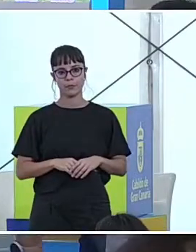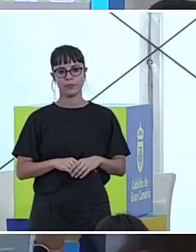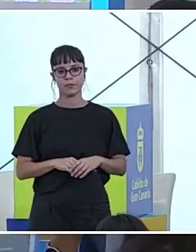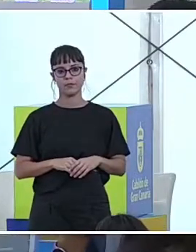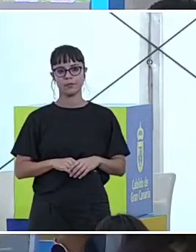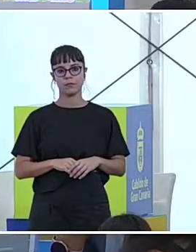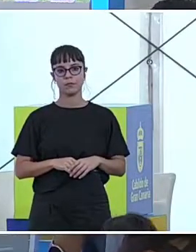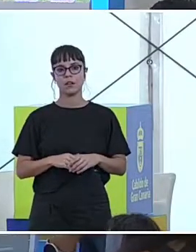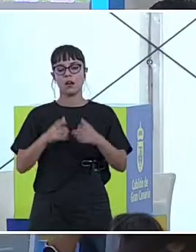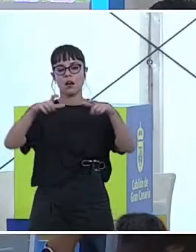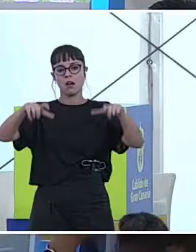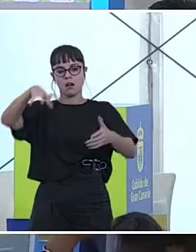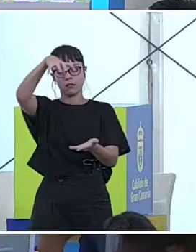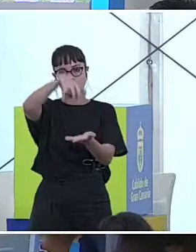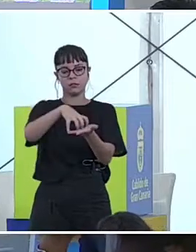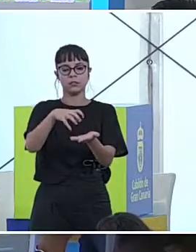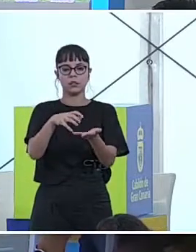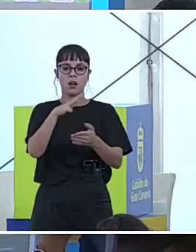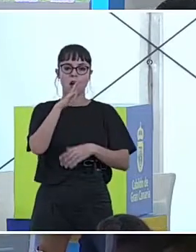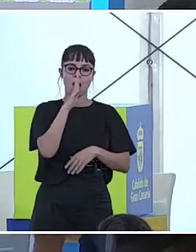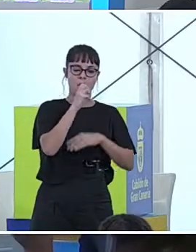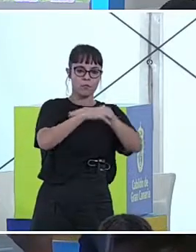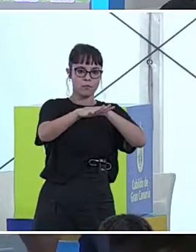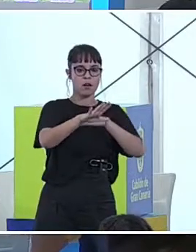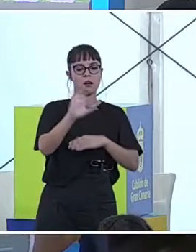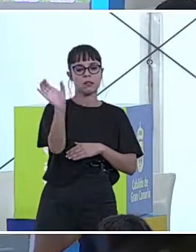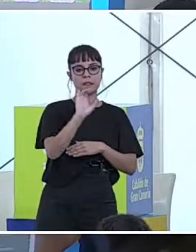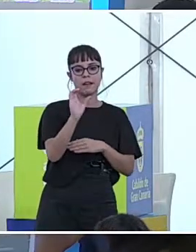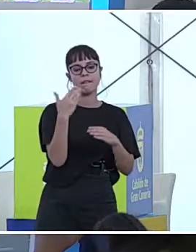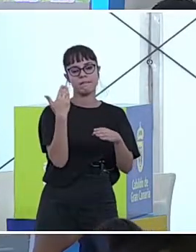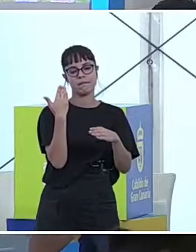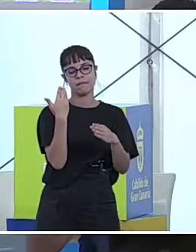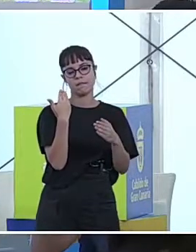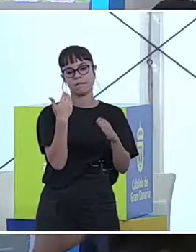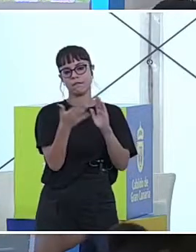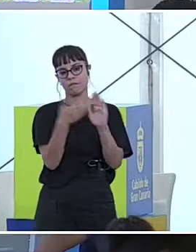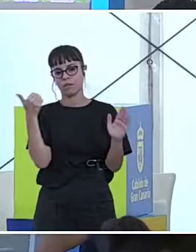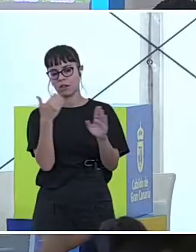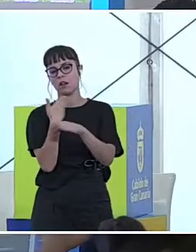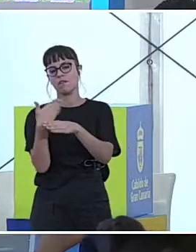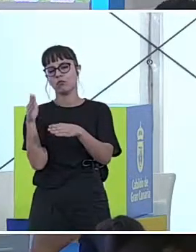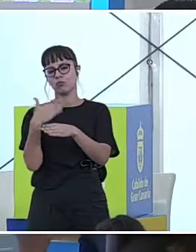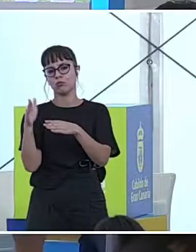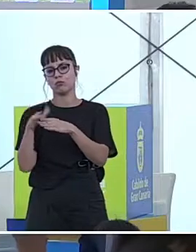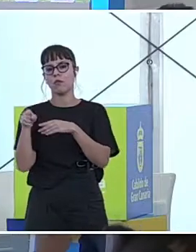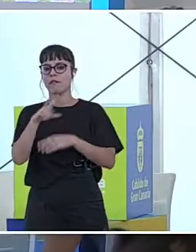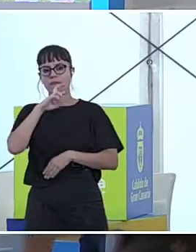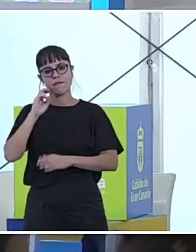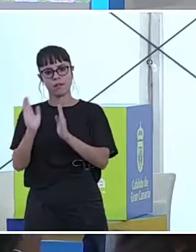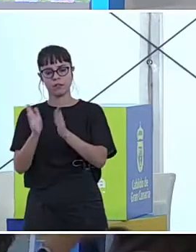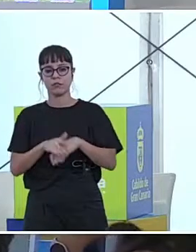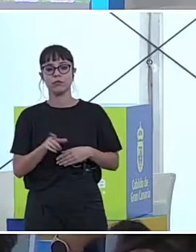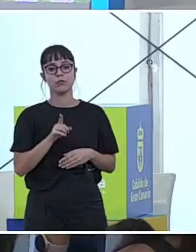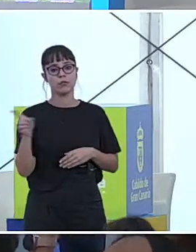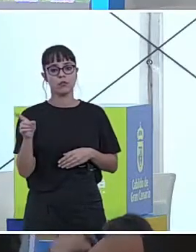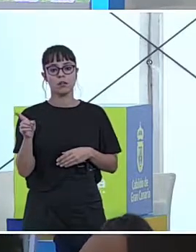salmueras de plantas desaladoras. Va a ser impartida por Ángel Rivero Falcón, ingeniero químico, técnico de proyectos del Departamento de